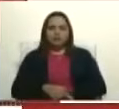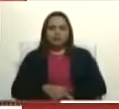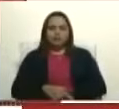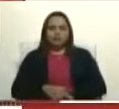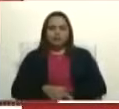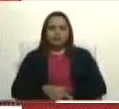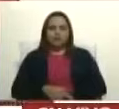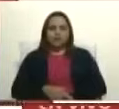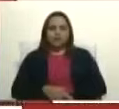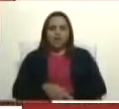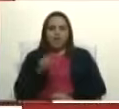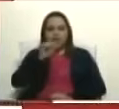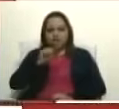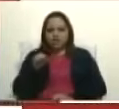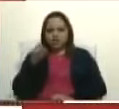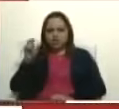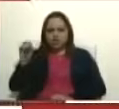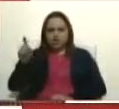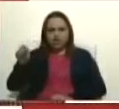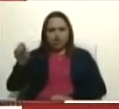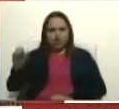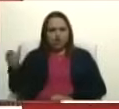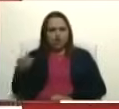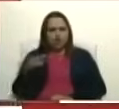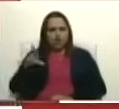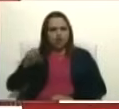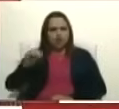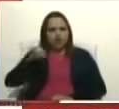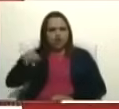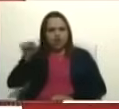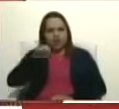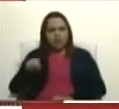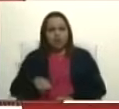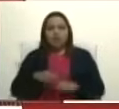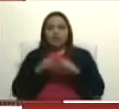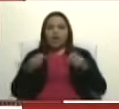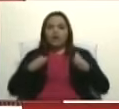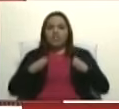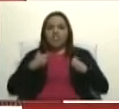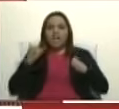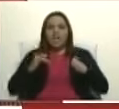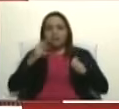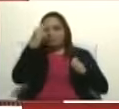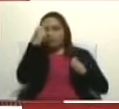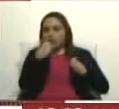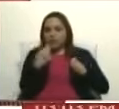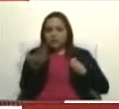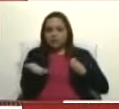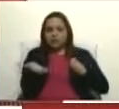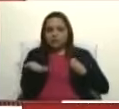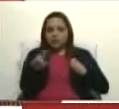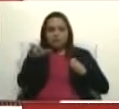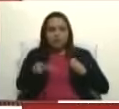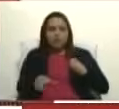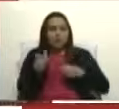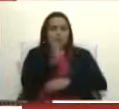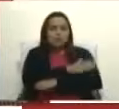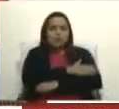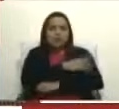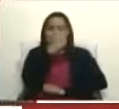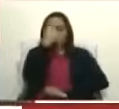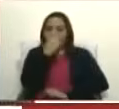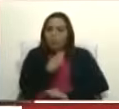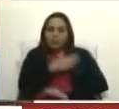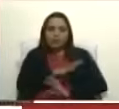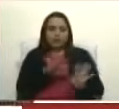Soto Rojas, son, toda su vida fueron unos limpios de solemnidad, ¿ah? Pobres de